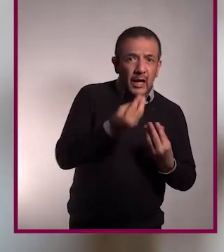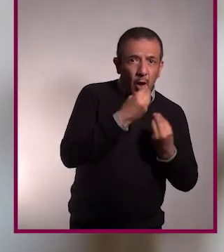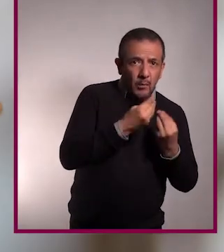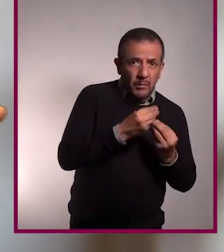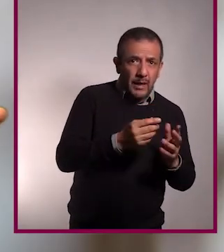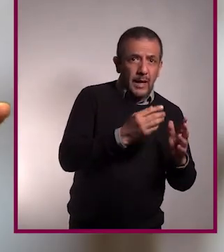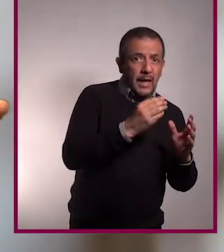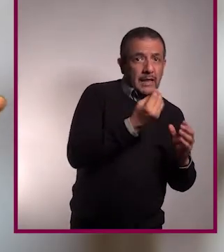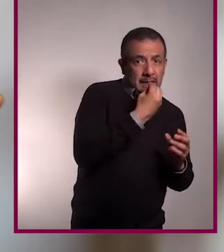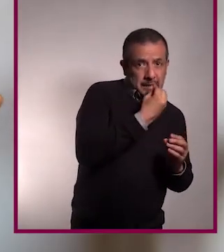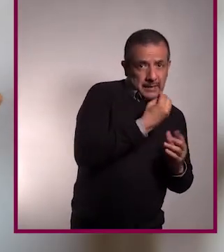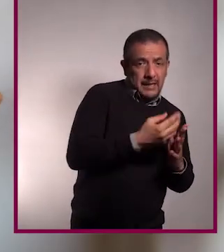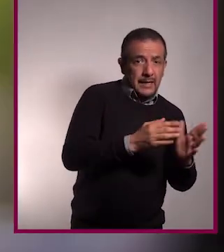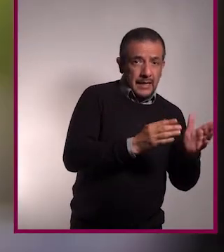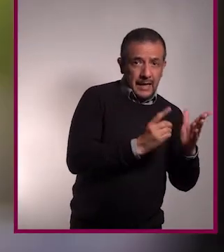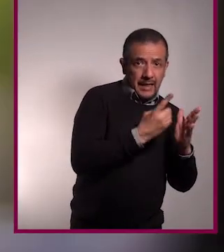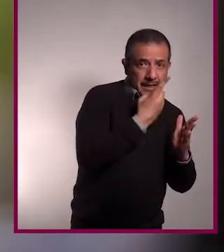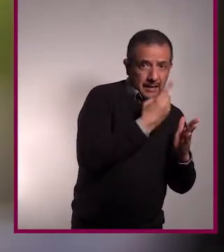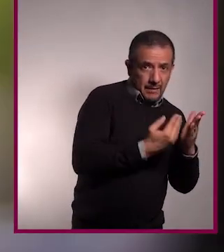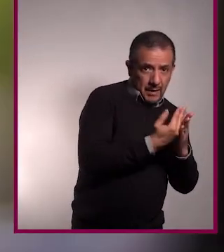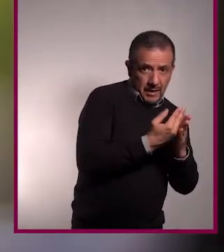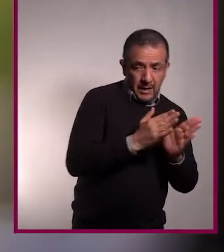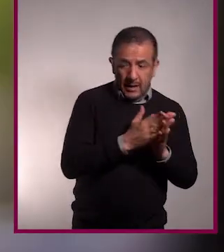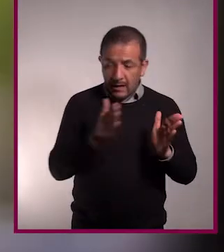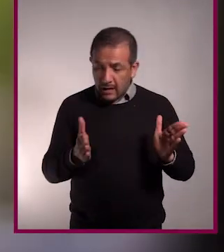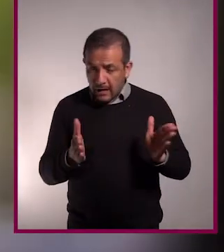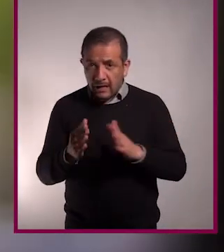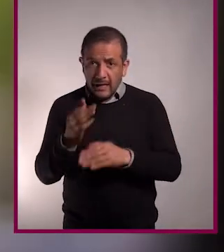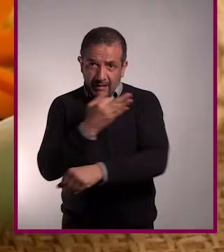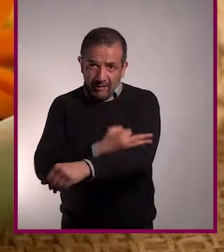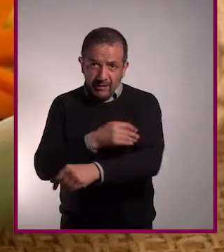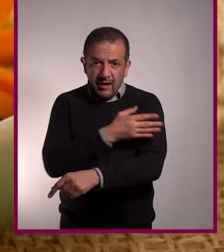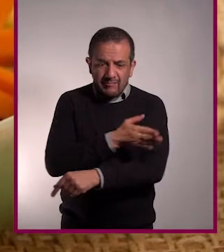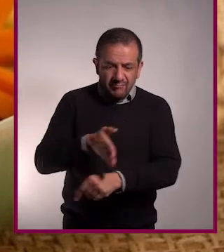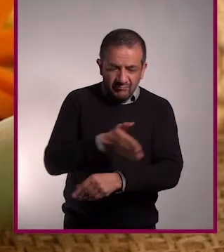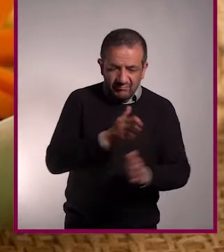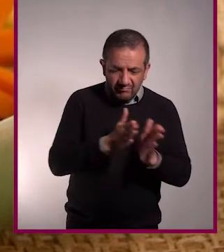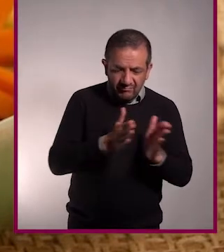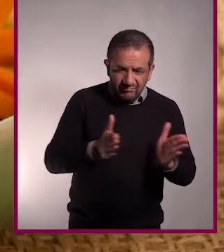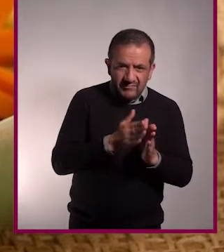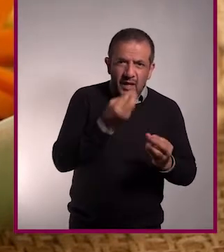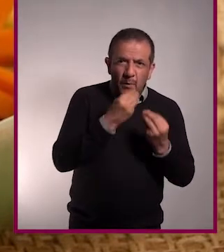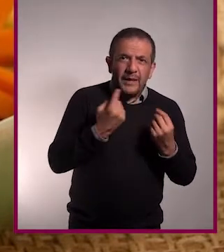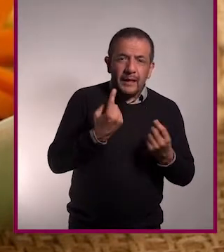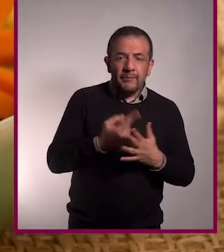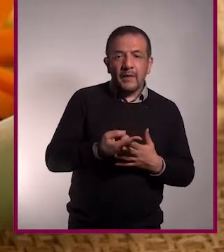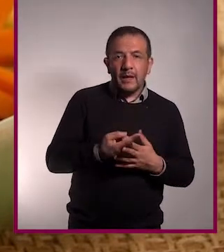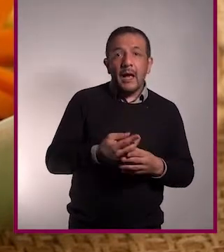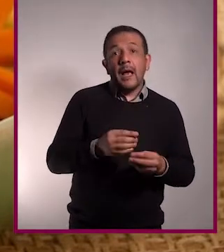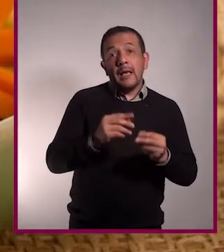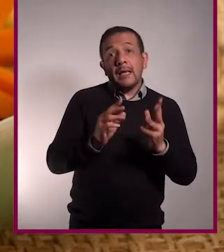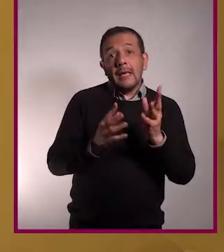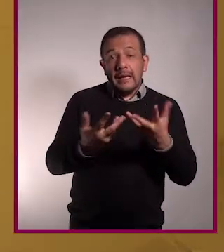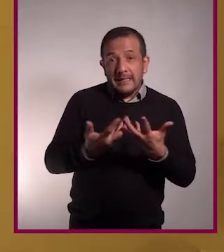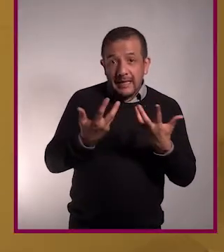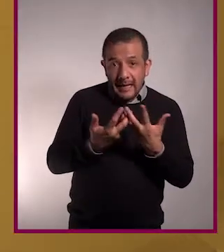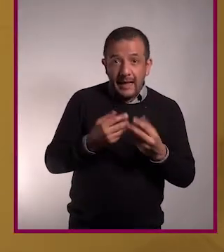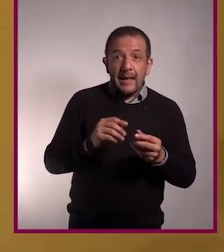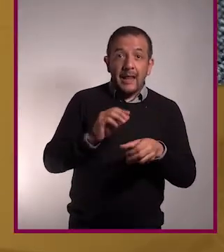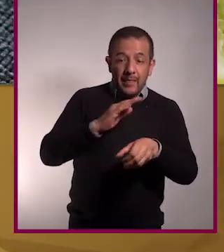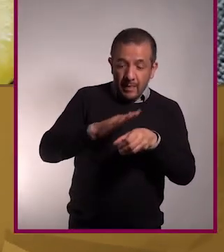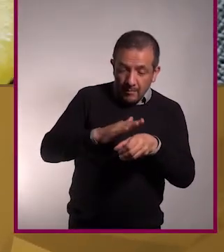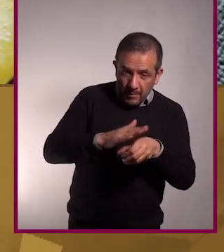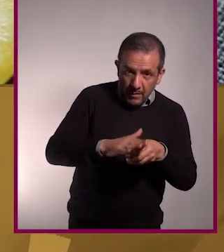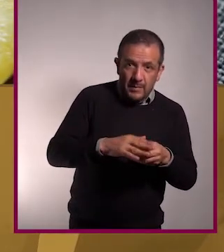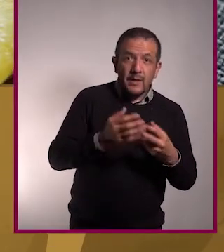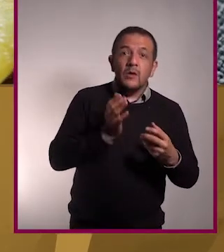Entonces, ¿qué comer entre horas? Estas son algunas posibilidades. Ensalada de jícama, pepino y zanahoria. 10